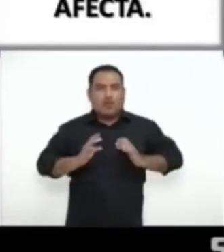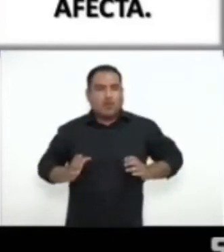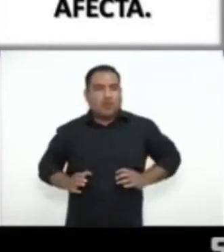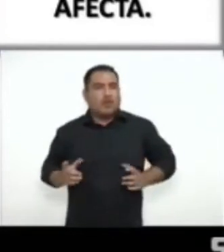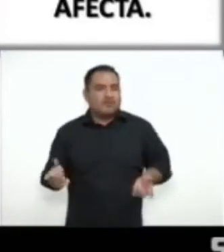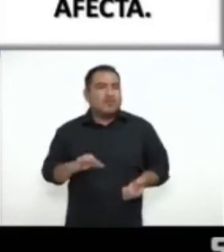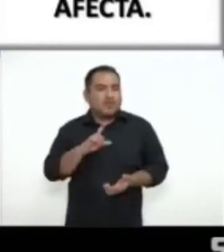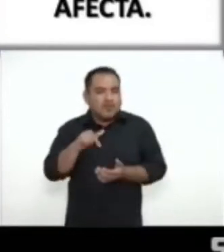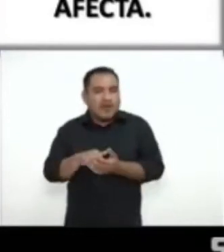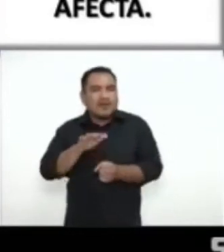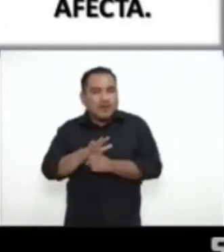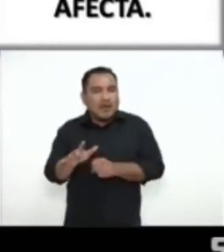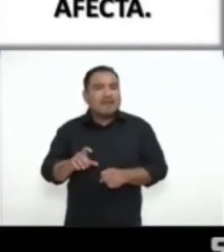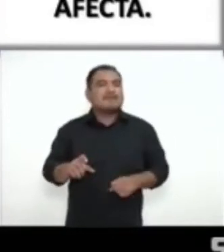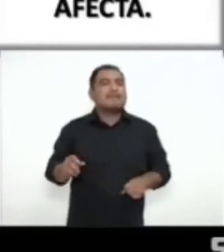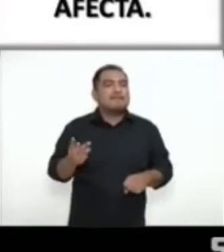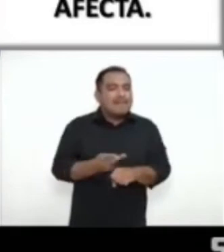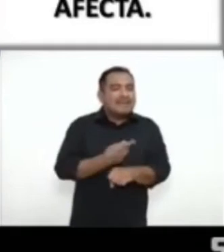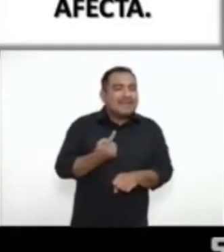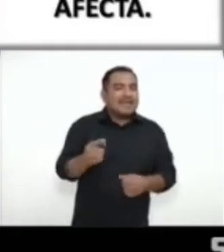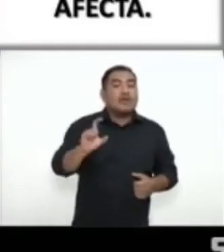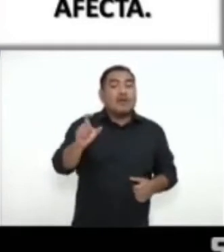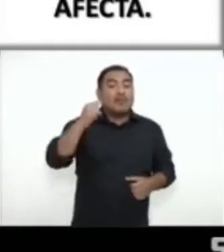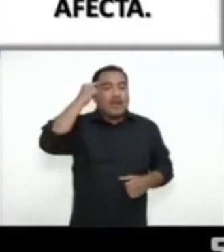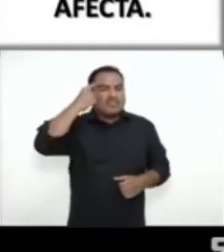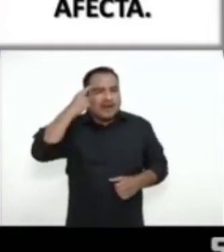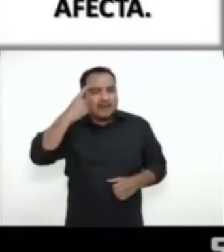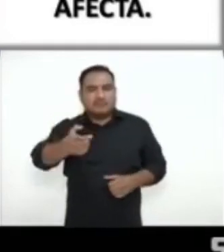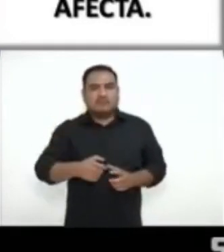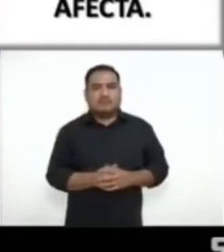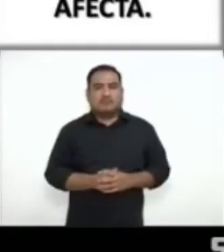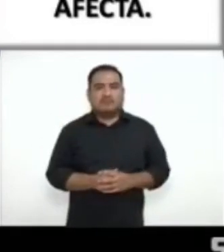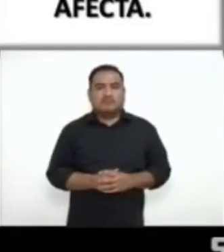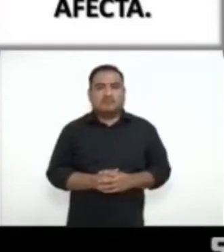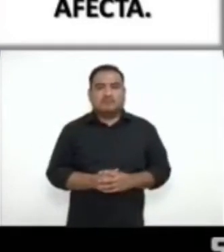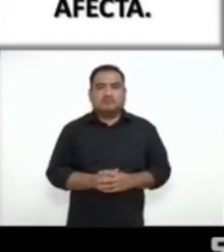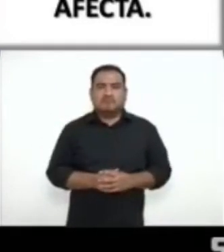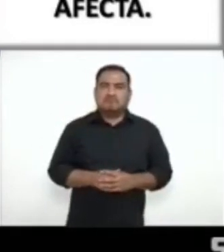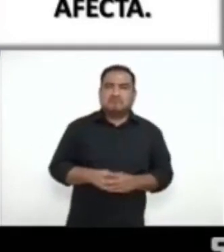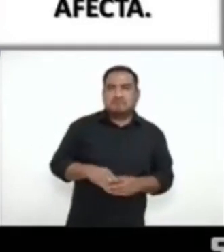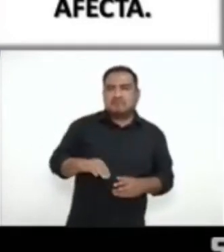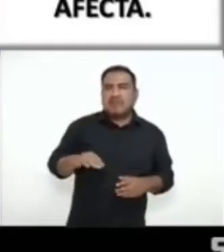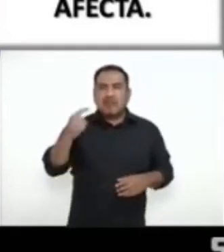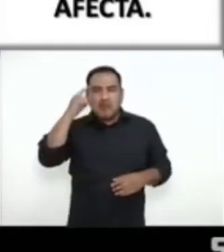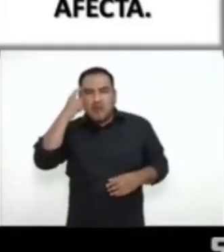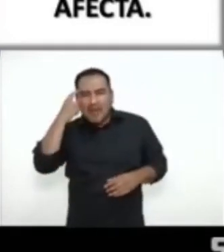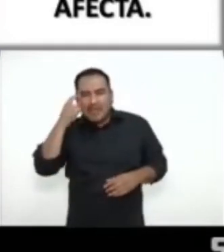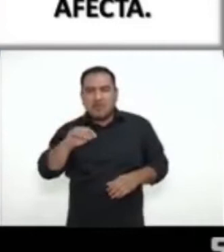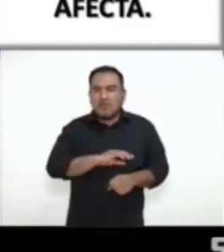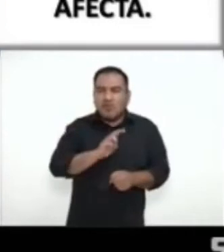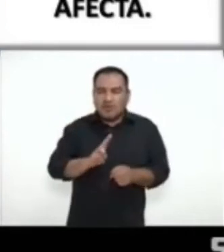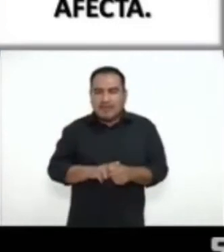le pasa a su cuerpo cuando usted está enojado? Un momento medianamente enojo, no cuando usted